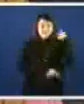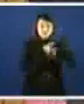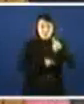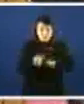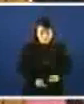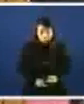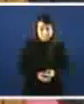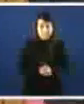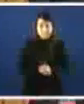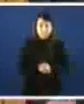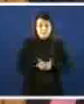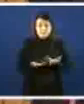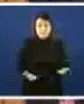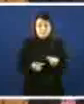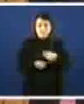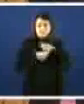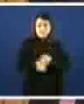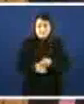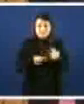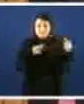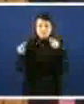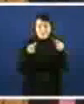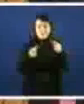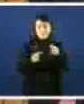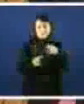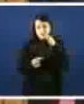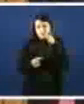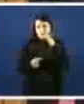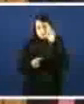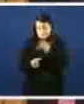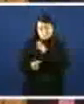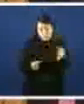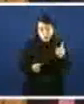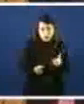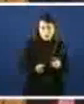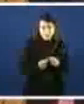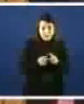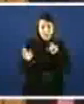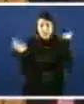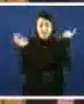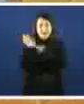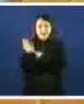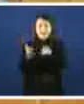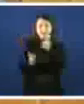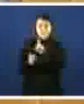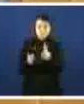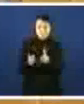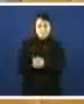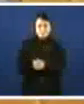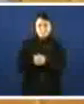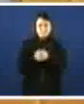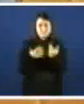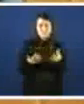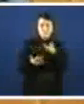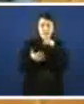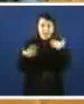longo do resto do debate, non o de totalidade que non agota o proceso de tramitación do debate parlamentario, menos agora, en